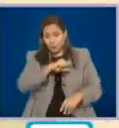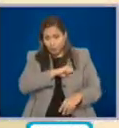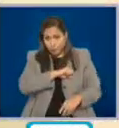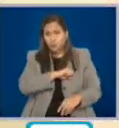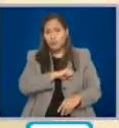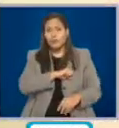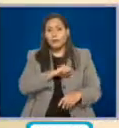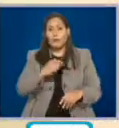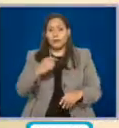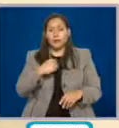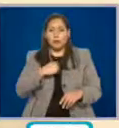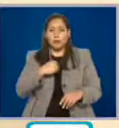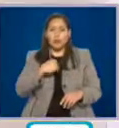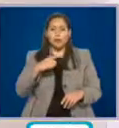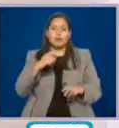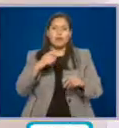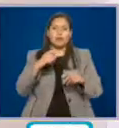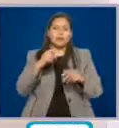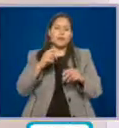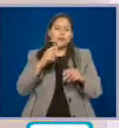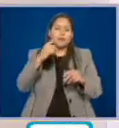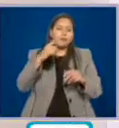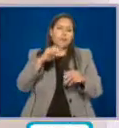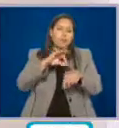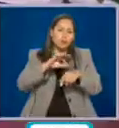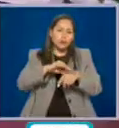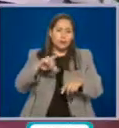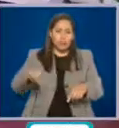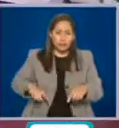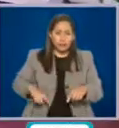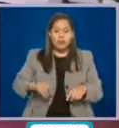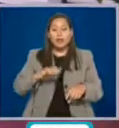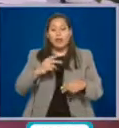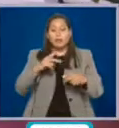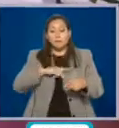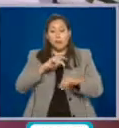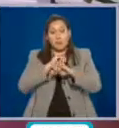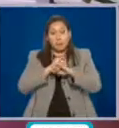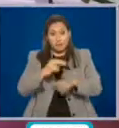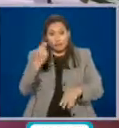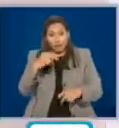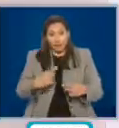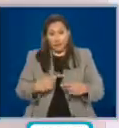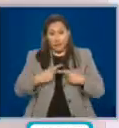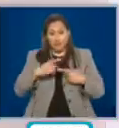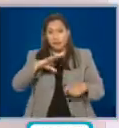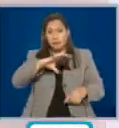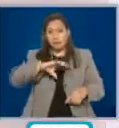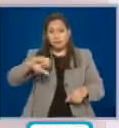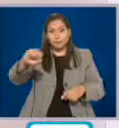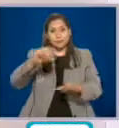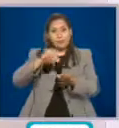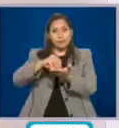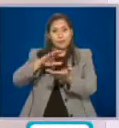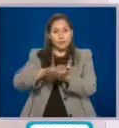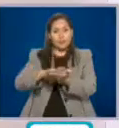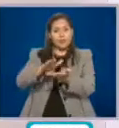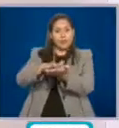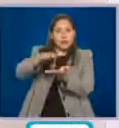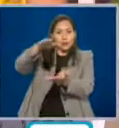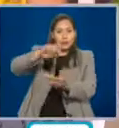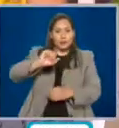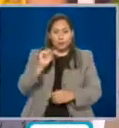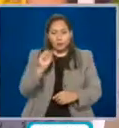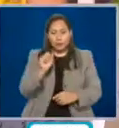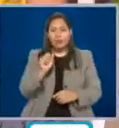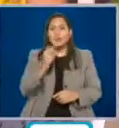que tenemos servicio público de salud, todo eso recopila nuestra información y es importante contar con una normatividad que le diga